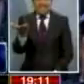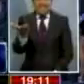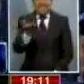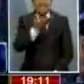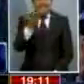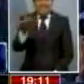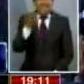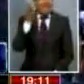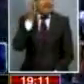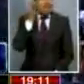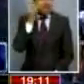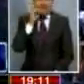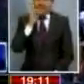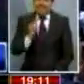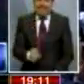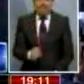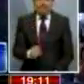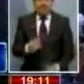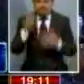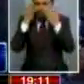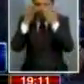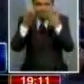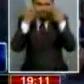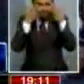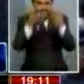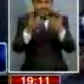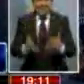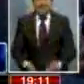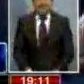los vamos a escuchar siempre.